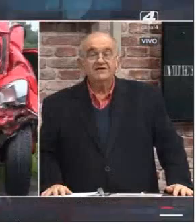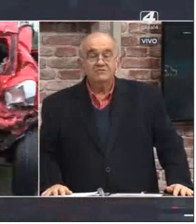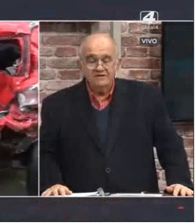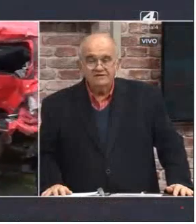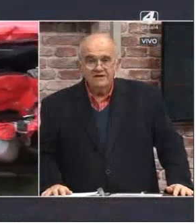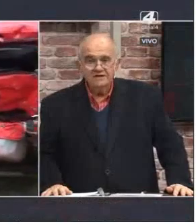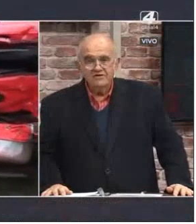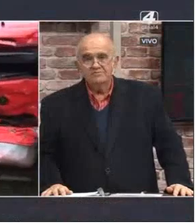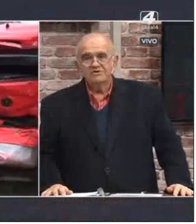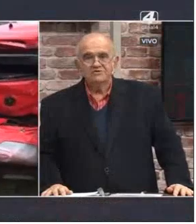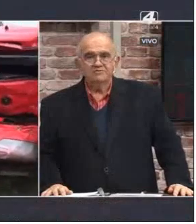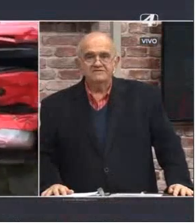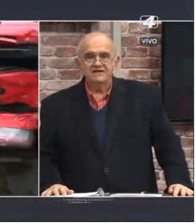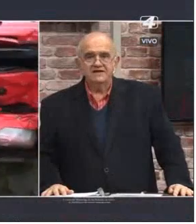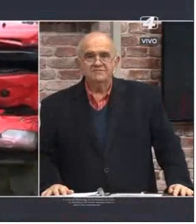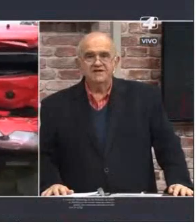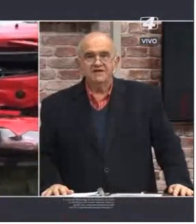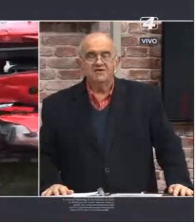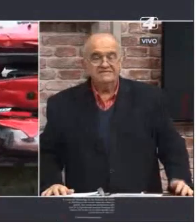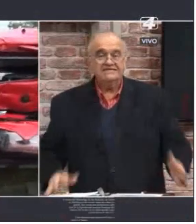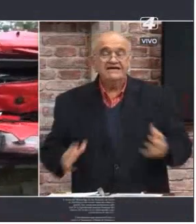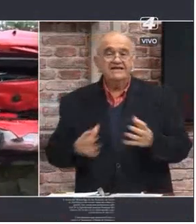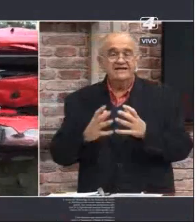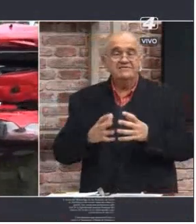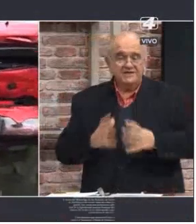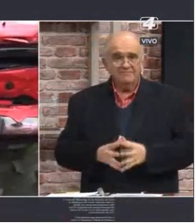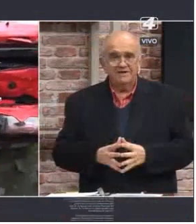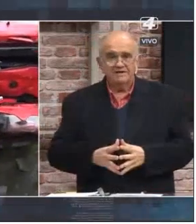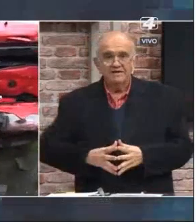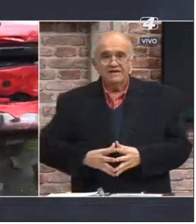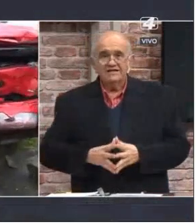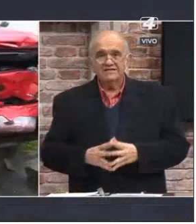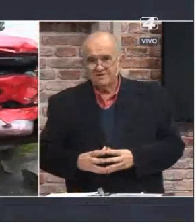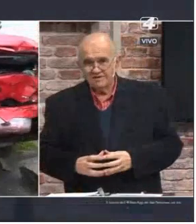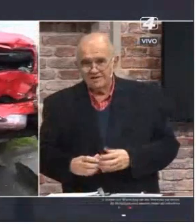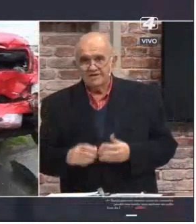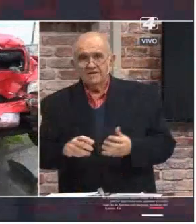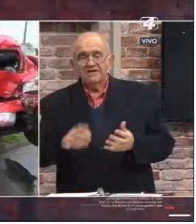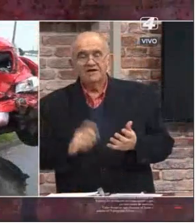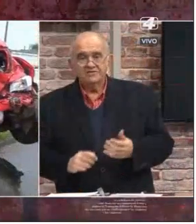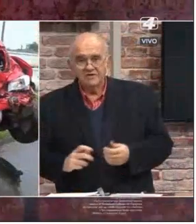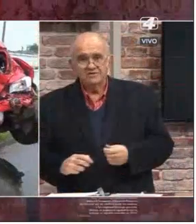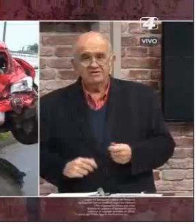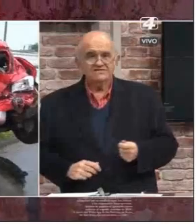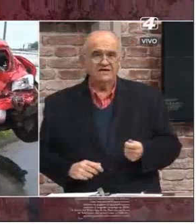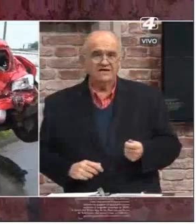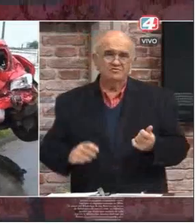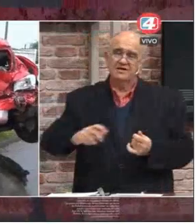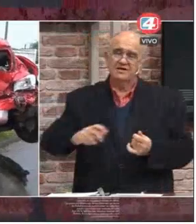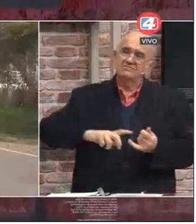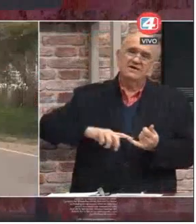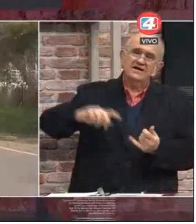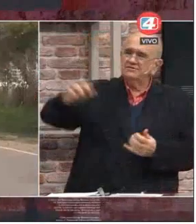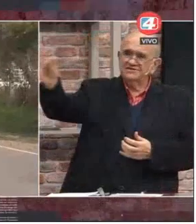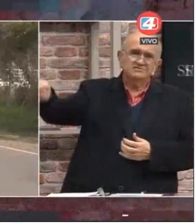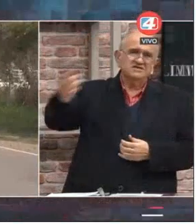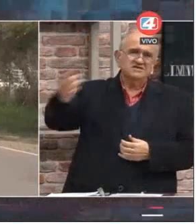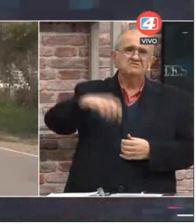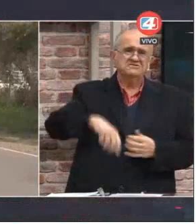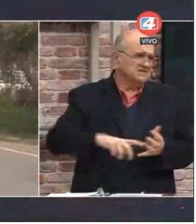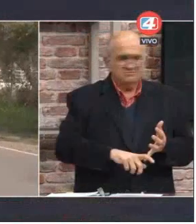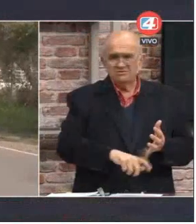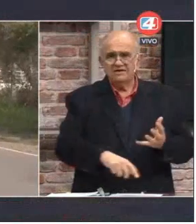y se va a dar cuenta como esto empezar a cambiar ahora si cree que van a cambiar el tema de el manejo alcoholizado porque han bajado